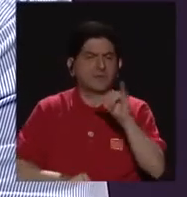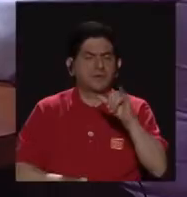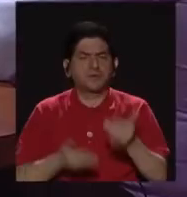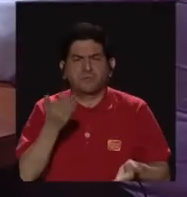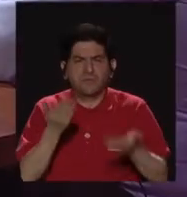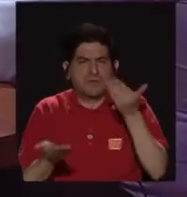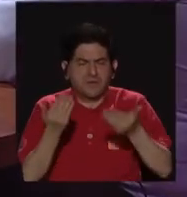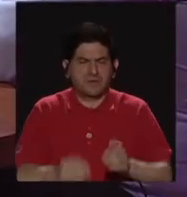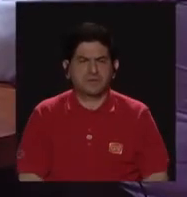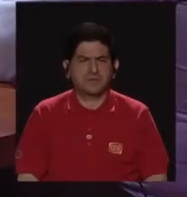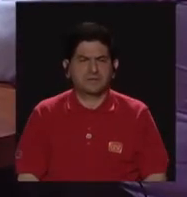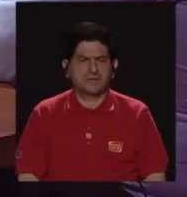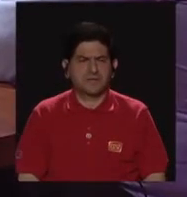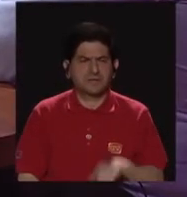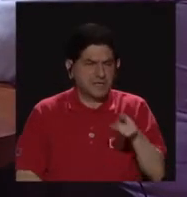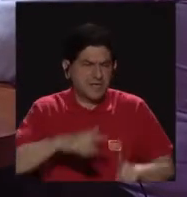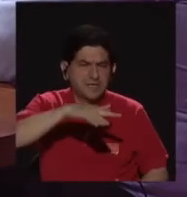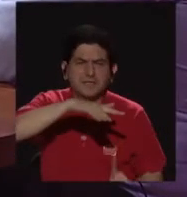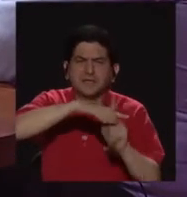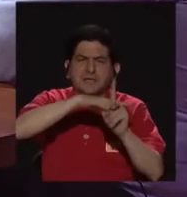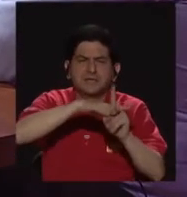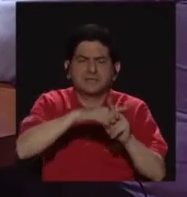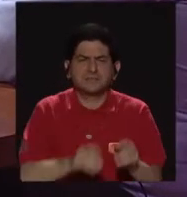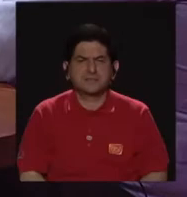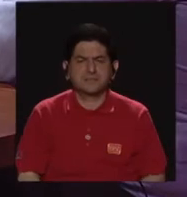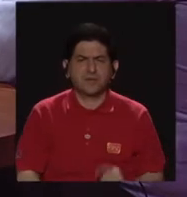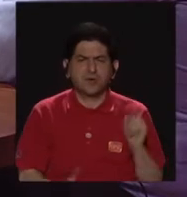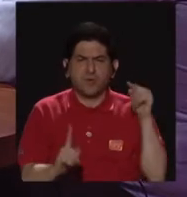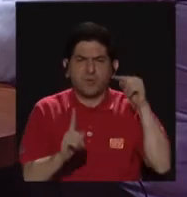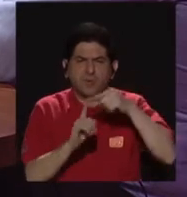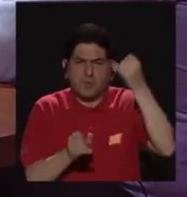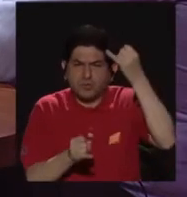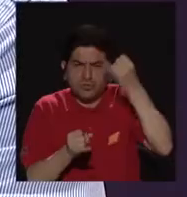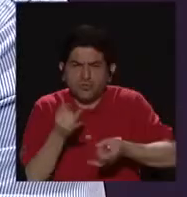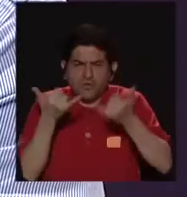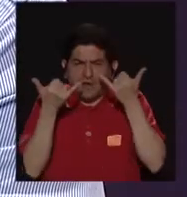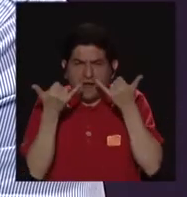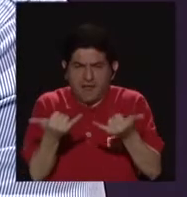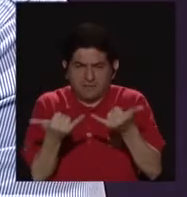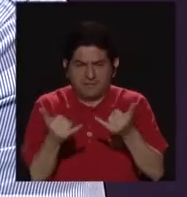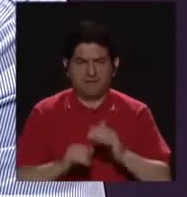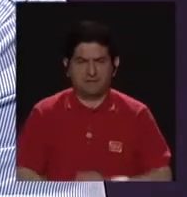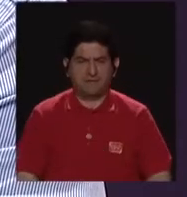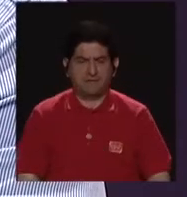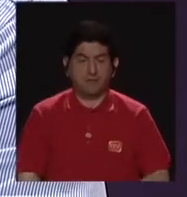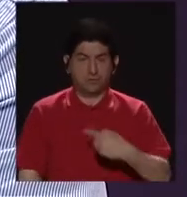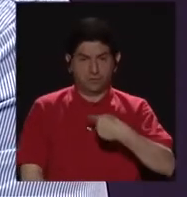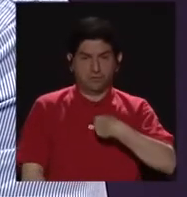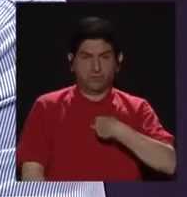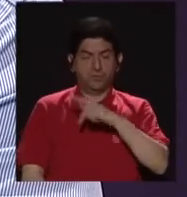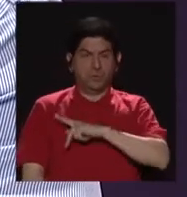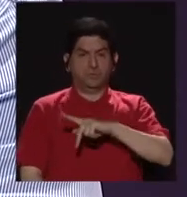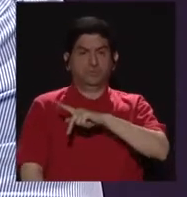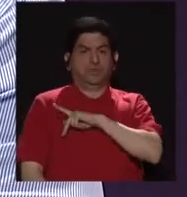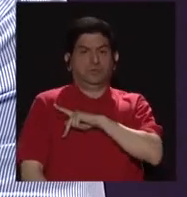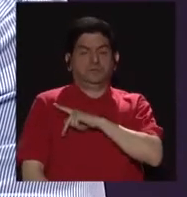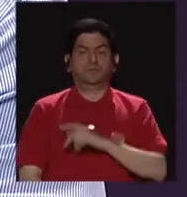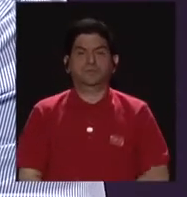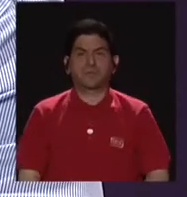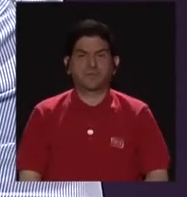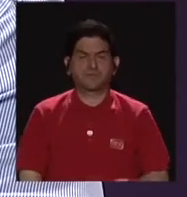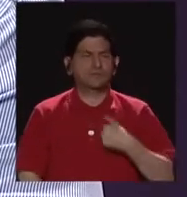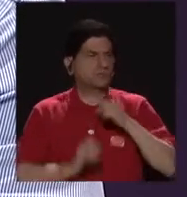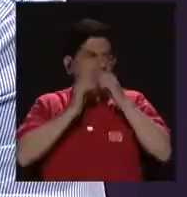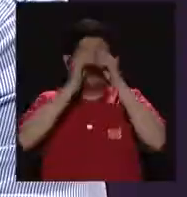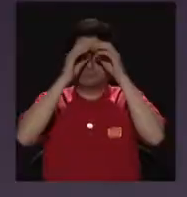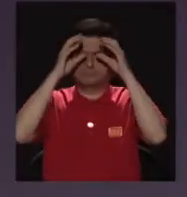se toma la visibilidad como un fin último como un fin en sí mismo porque yo personalmente no me